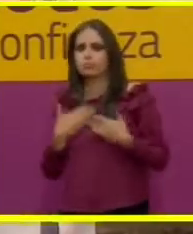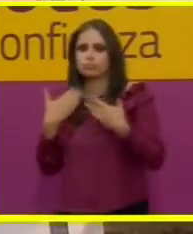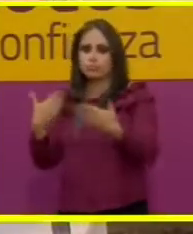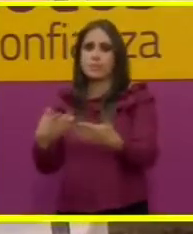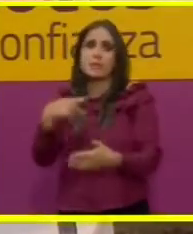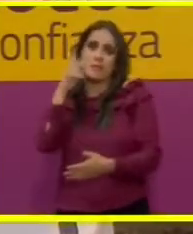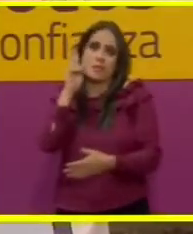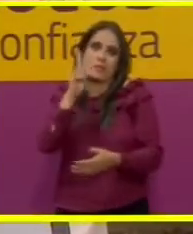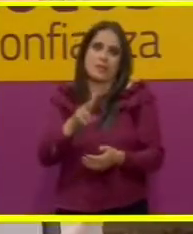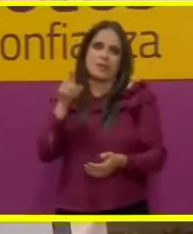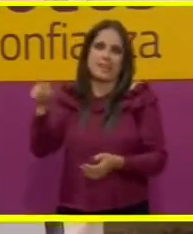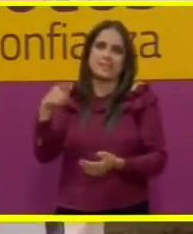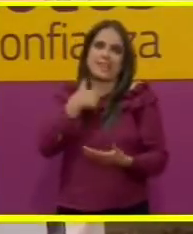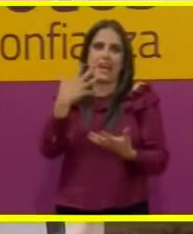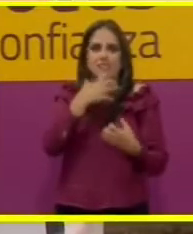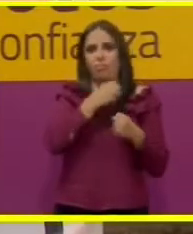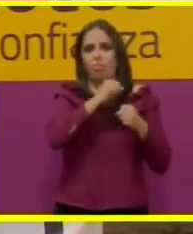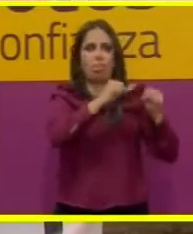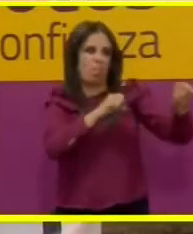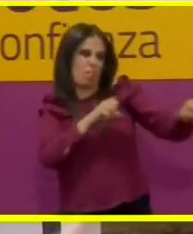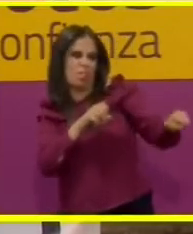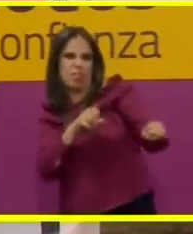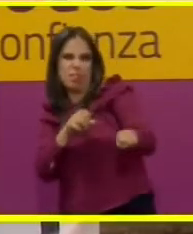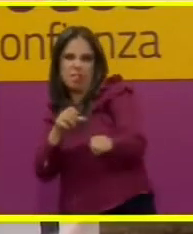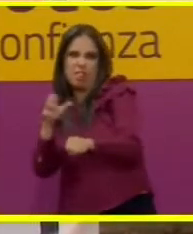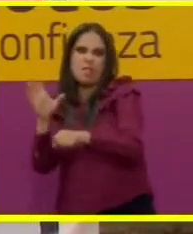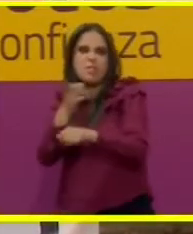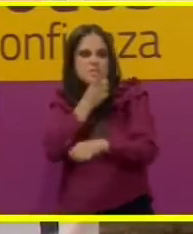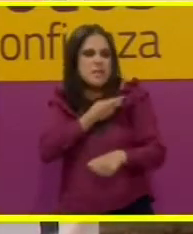sacó arrastrando del closet. Pues